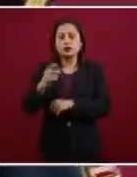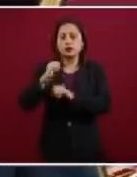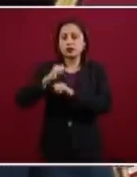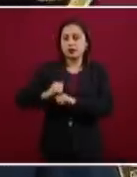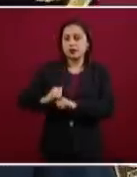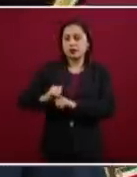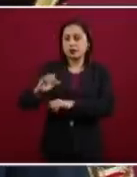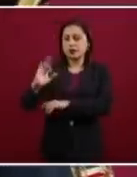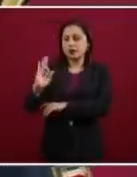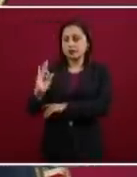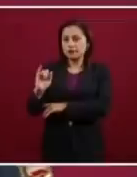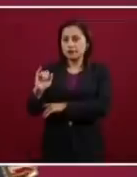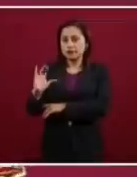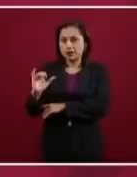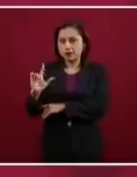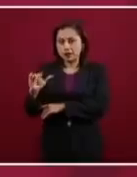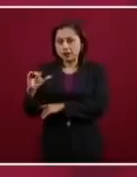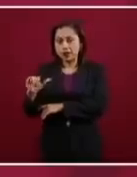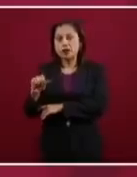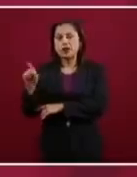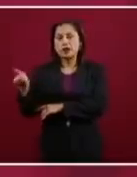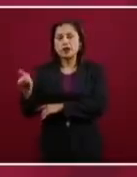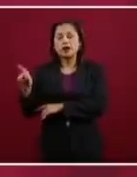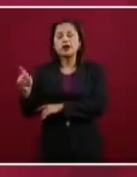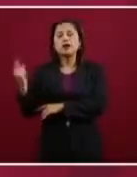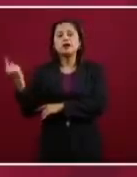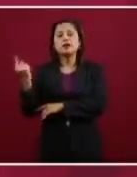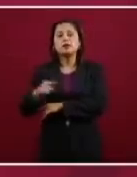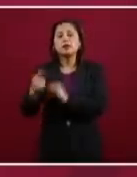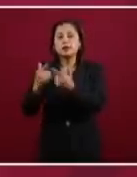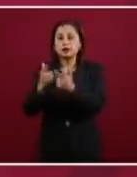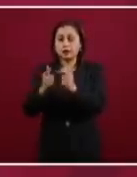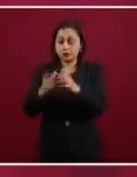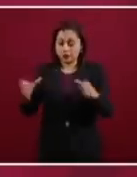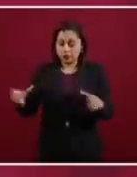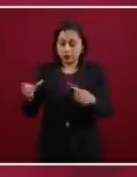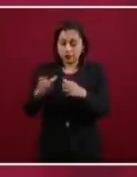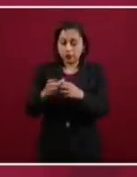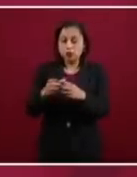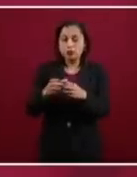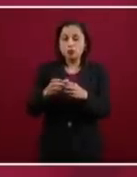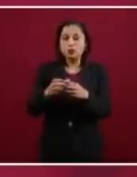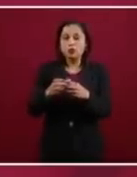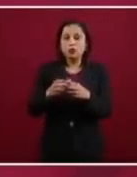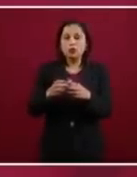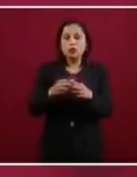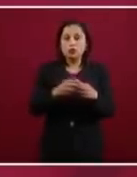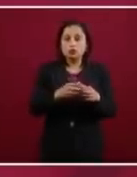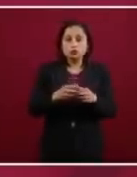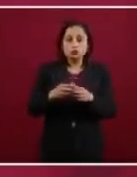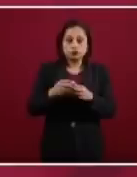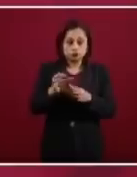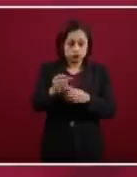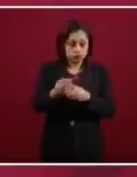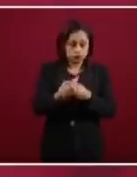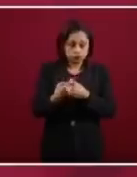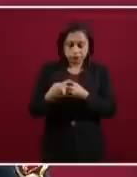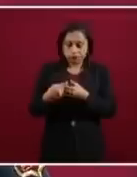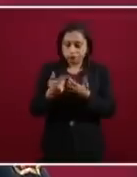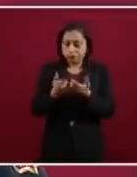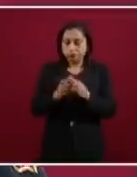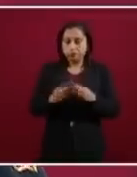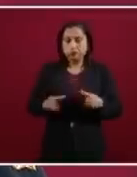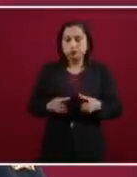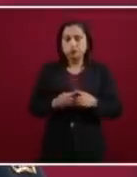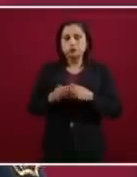se determinó un grupo que fuera a culiacán a analizar todo lo que sucedió ahí desde el